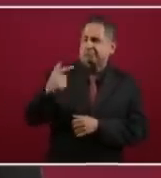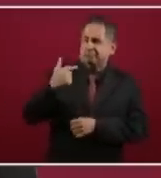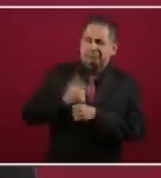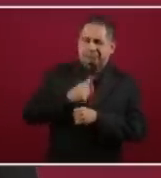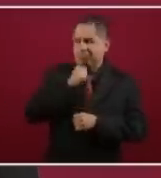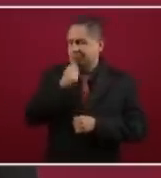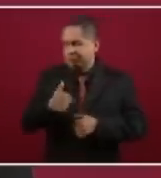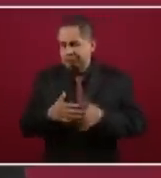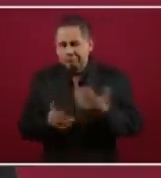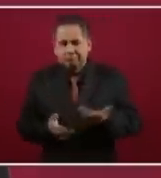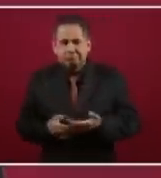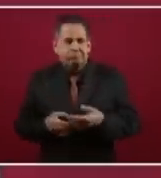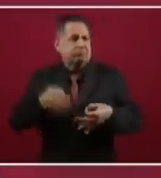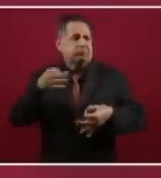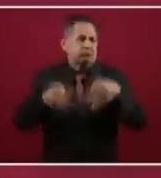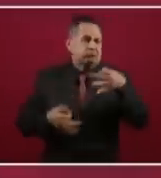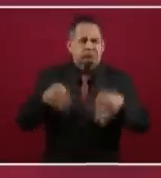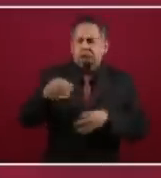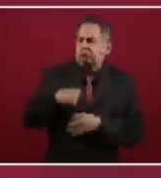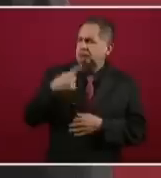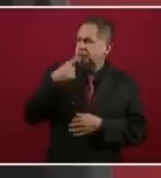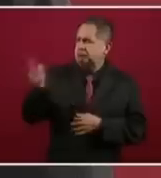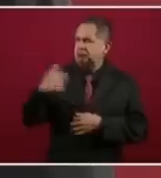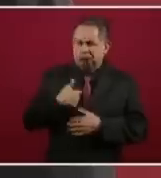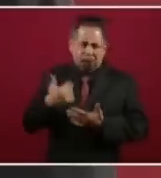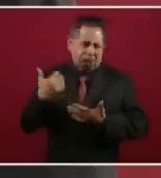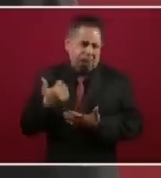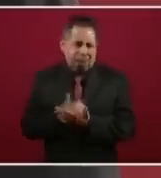en tribunales.